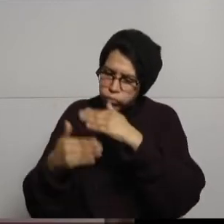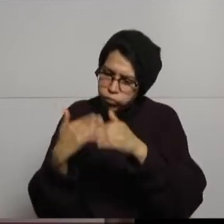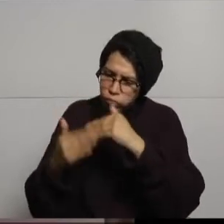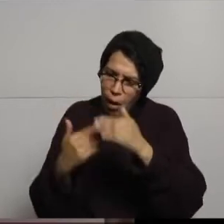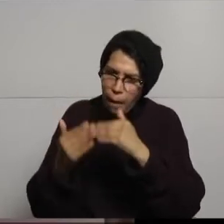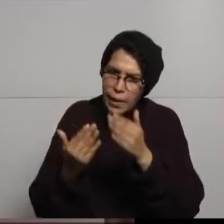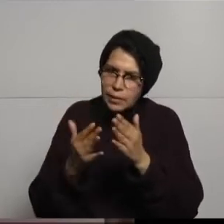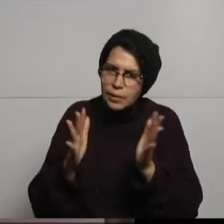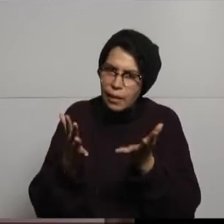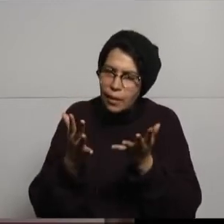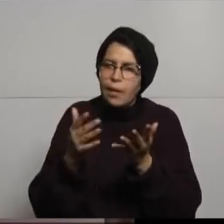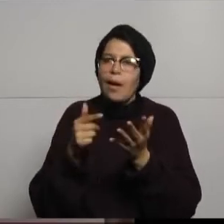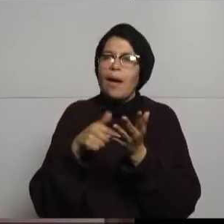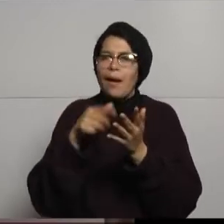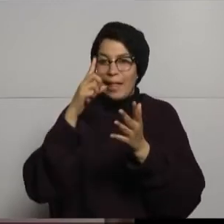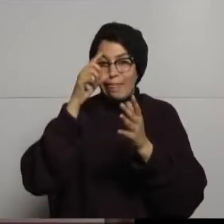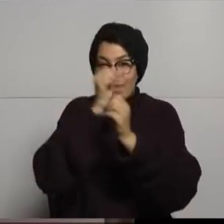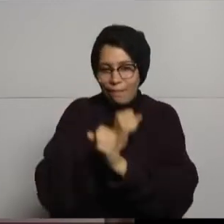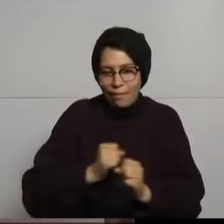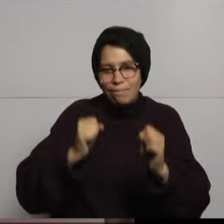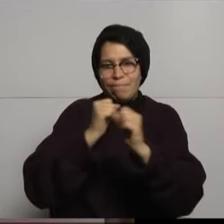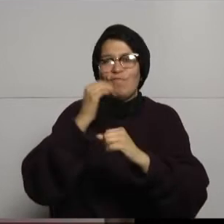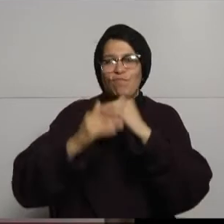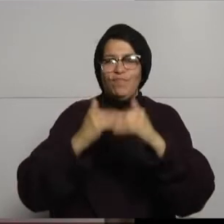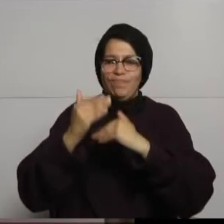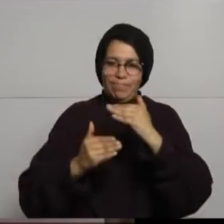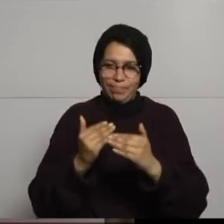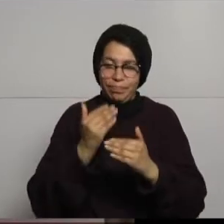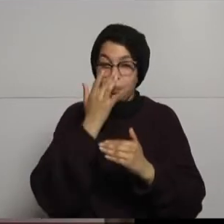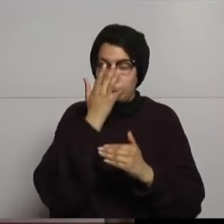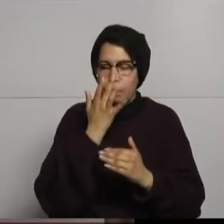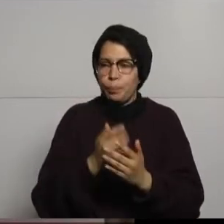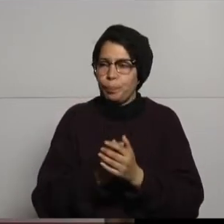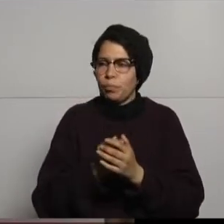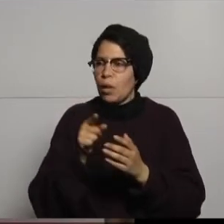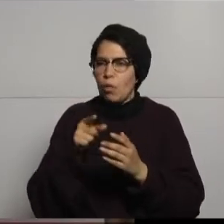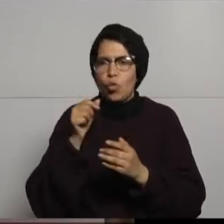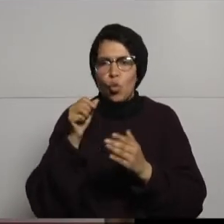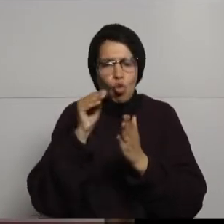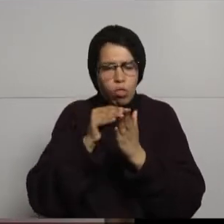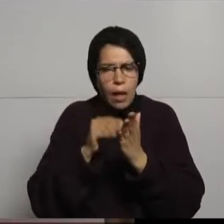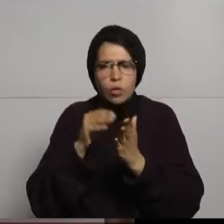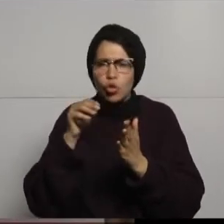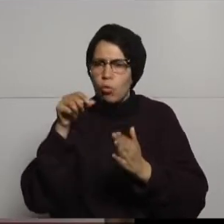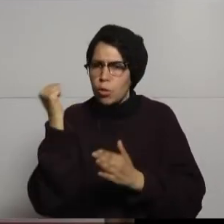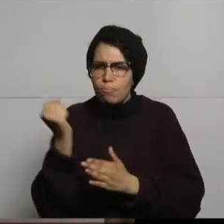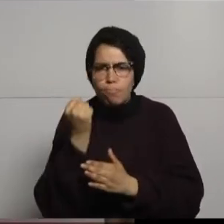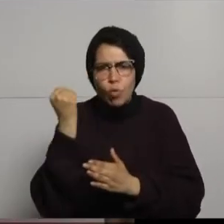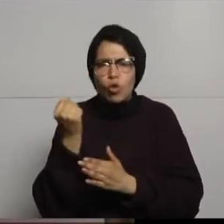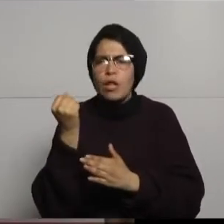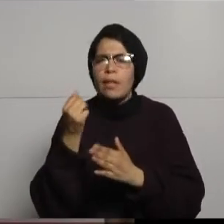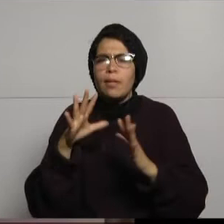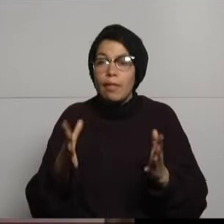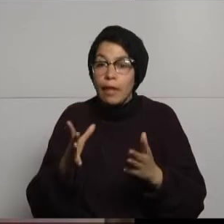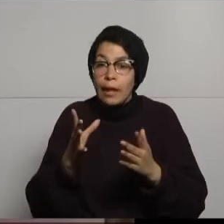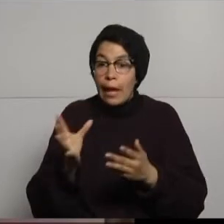es clave para el desarrollo de lo que estamos hablando. Y un dato clave, 60% de esa inversión debe